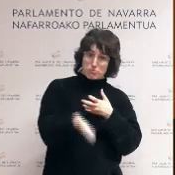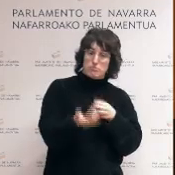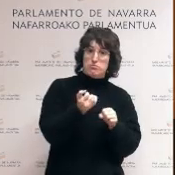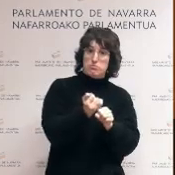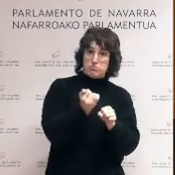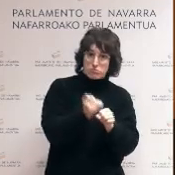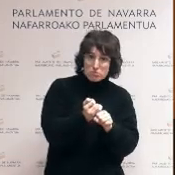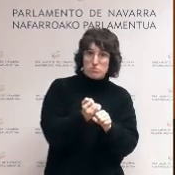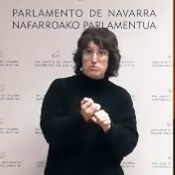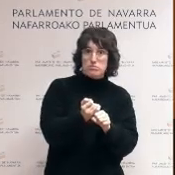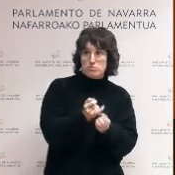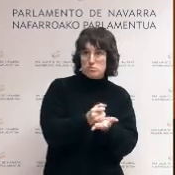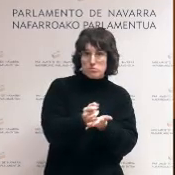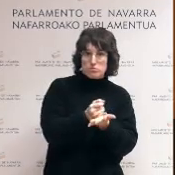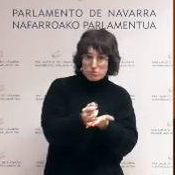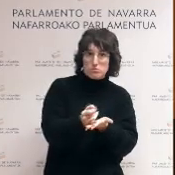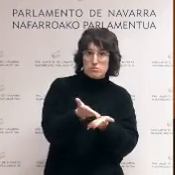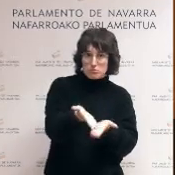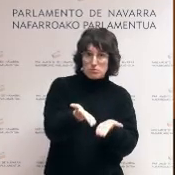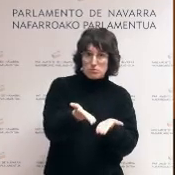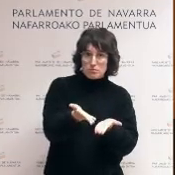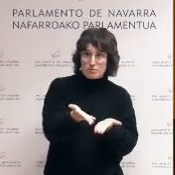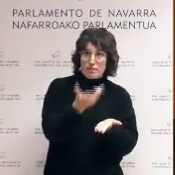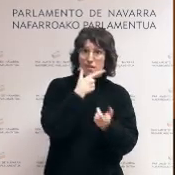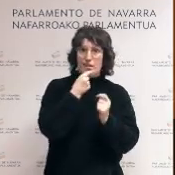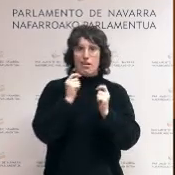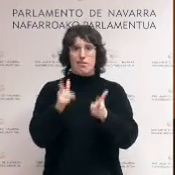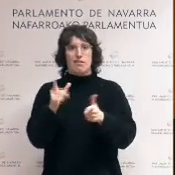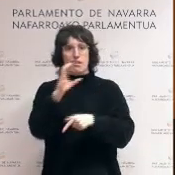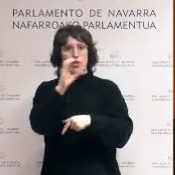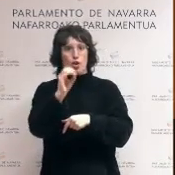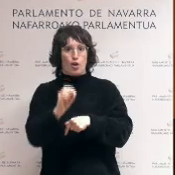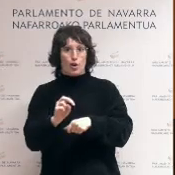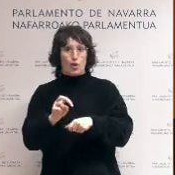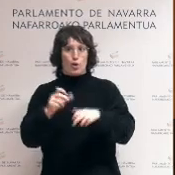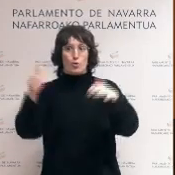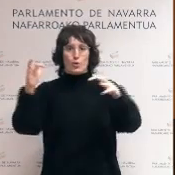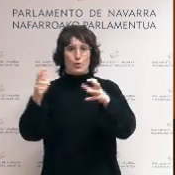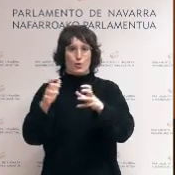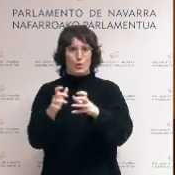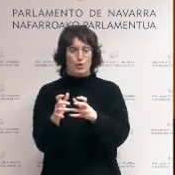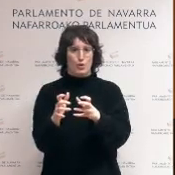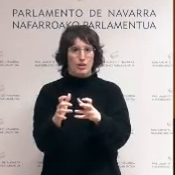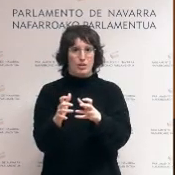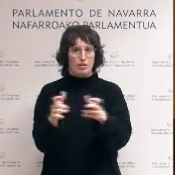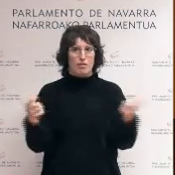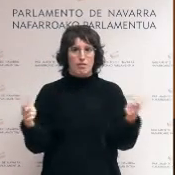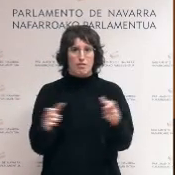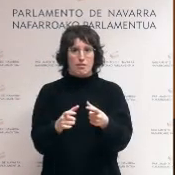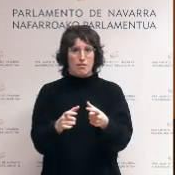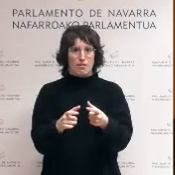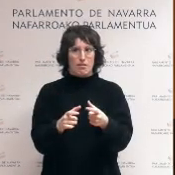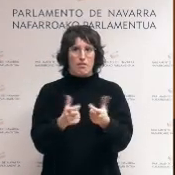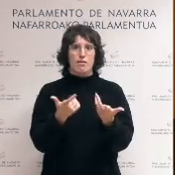ganaderas y los silvicultores reducen emisiones, fijan carbono y contribuyen a mejorar